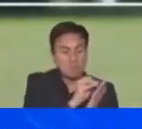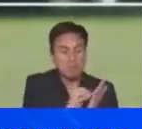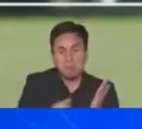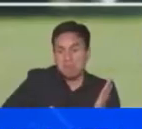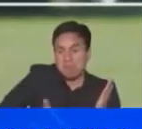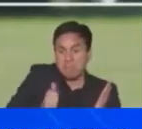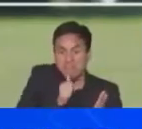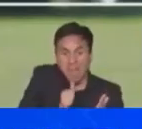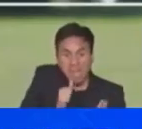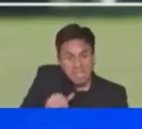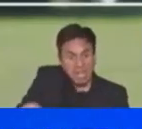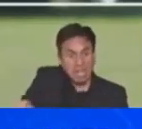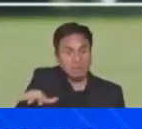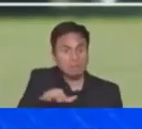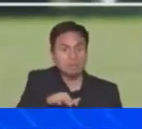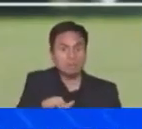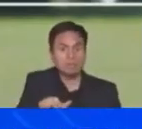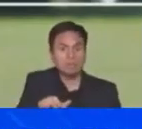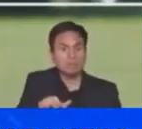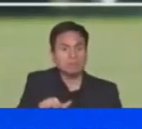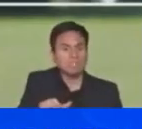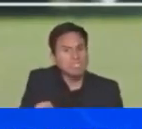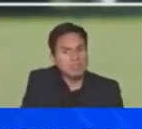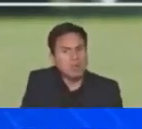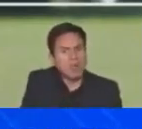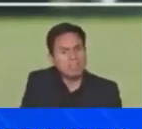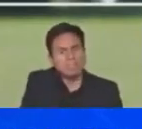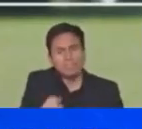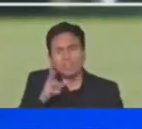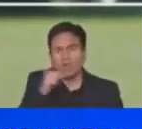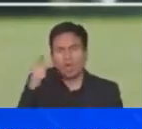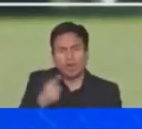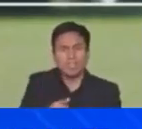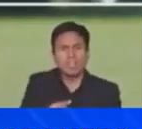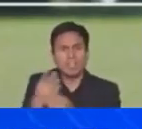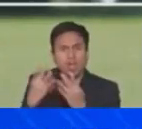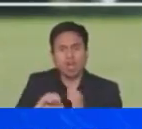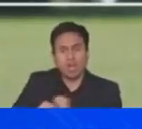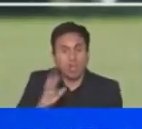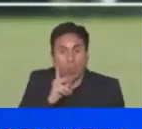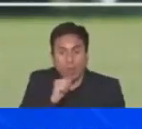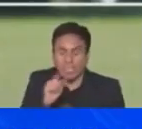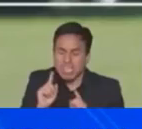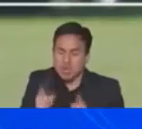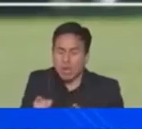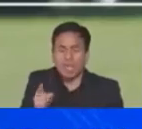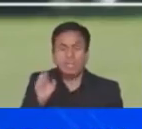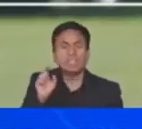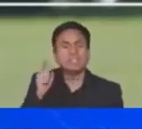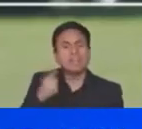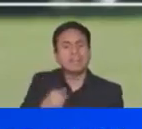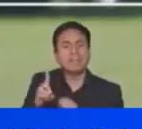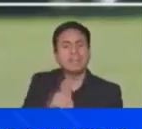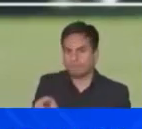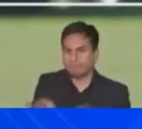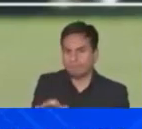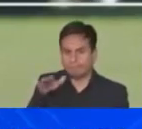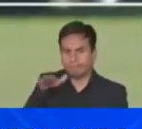voluntario, anunció el presidente Gabriel Boric, al endurecer su discurso frente a la migración